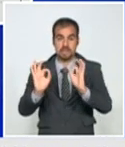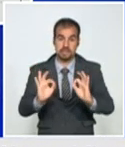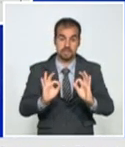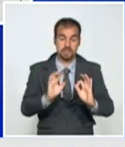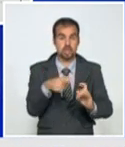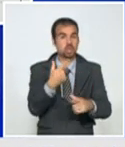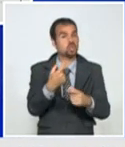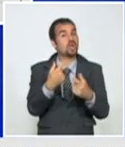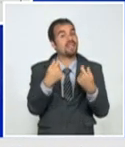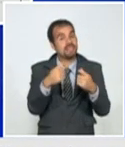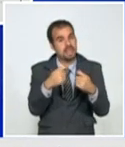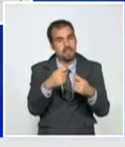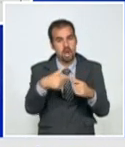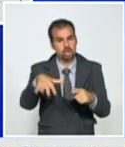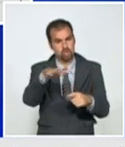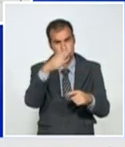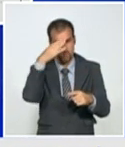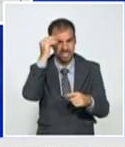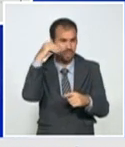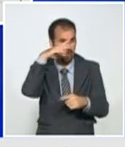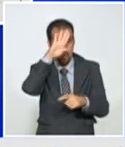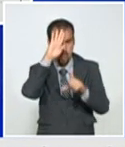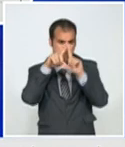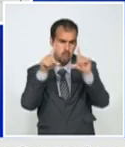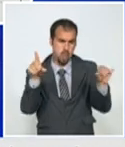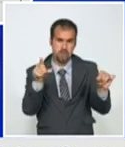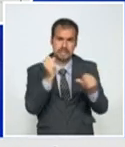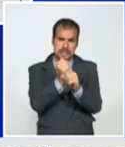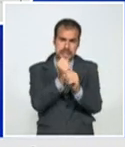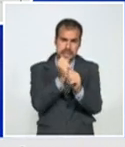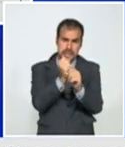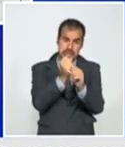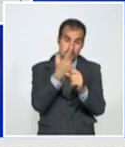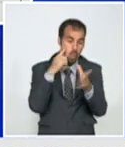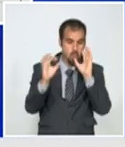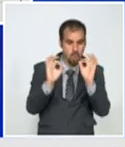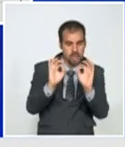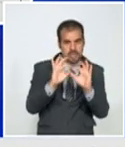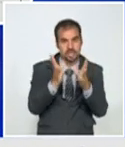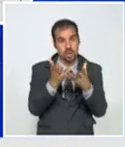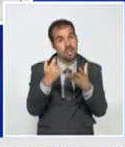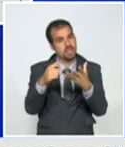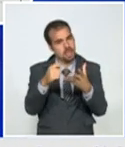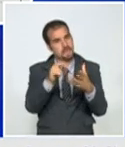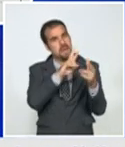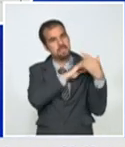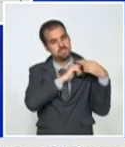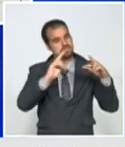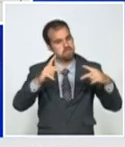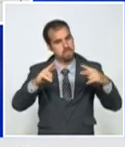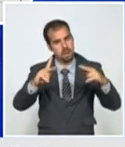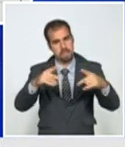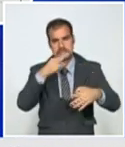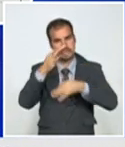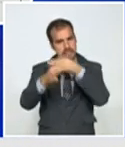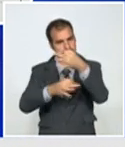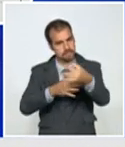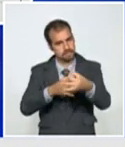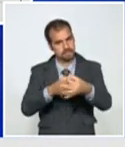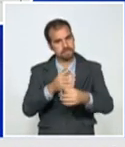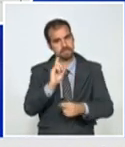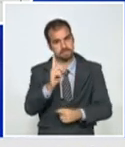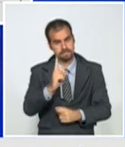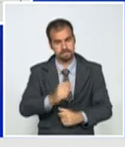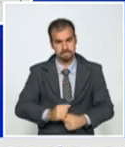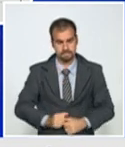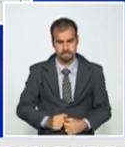está trabajando toda Cuba, pues realmente es seguir insistiendo en la